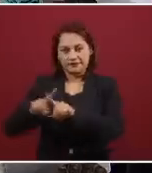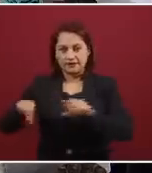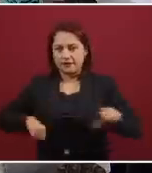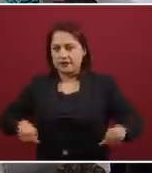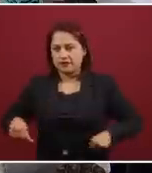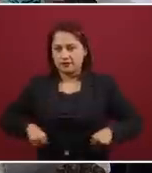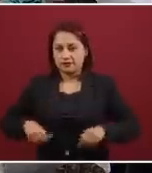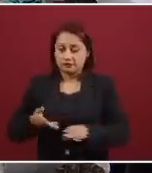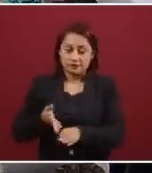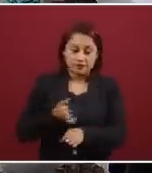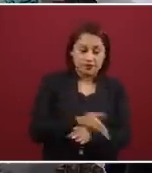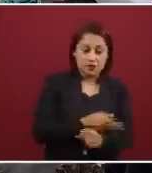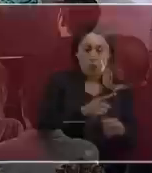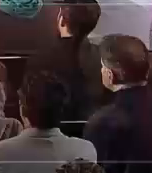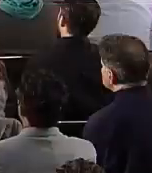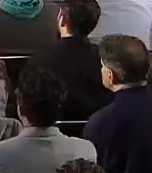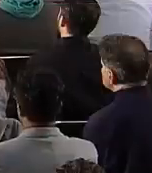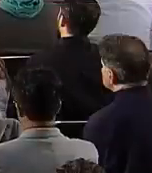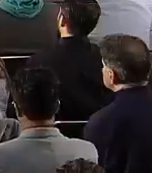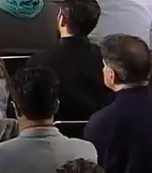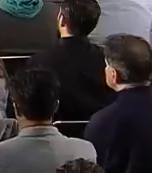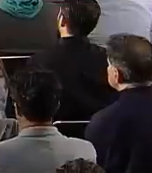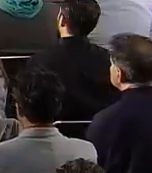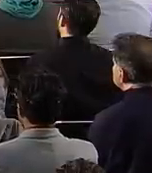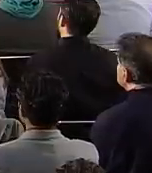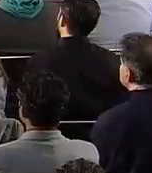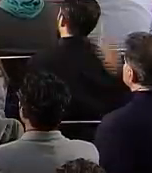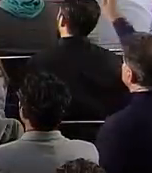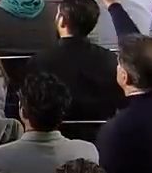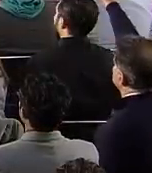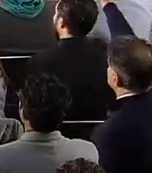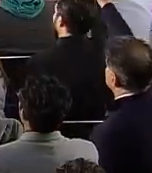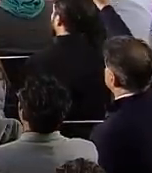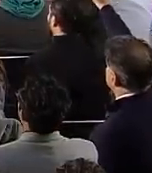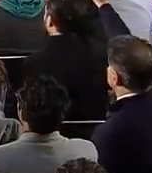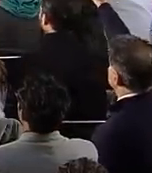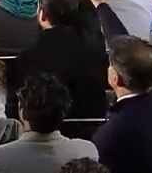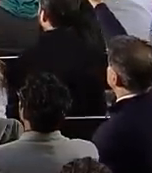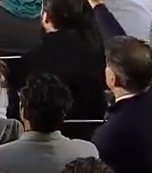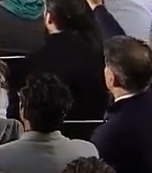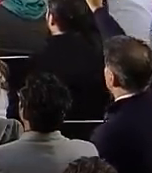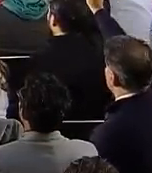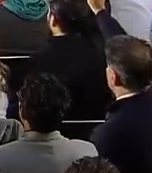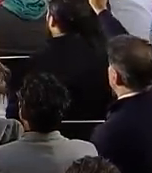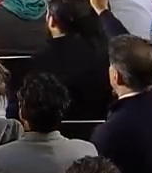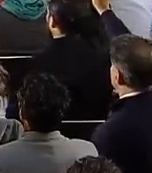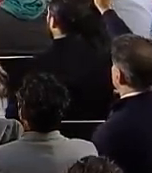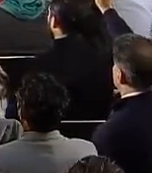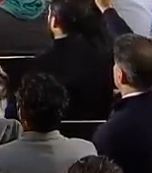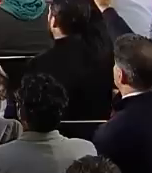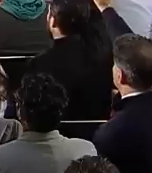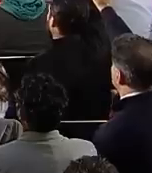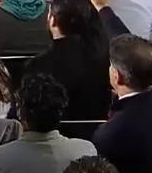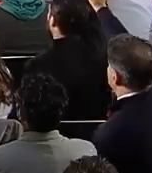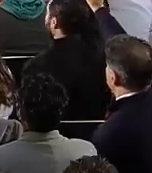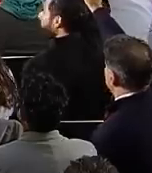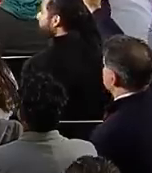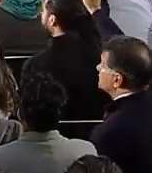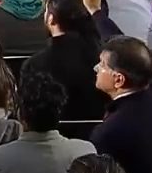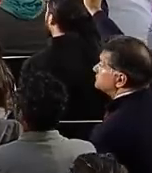ya son fundamentales. Abrimos para unas cuantas preguntas.